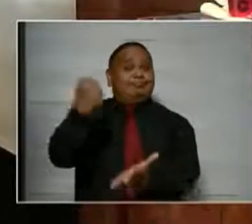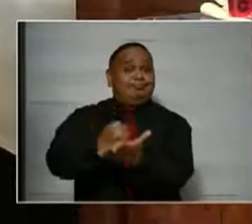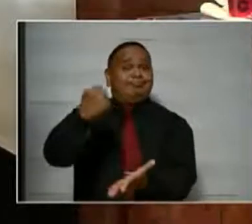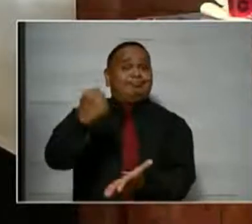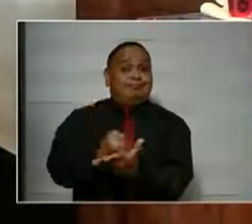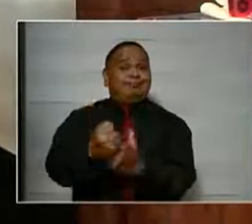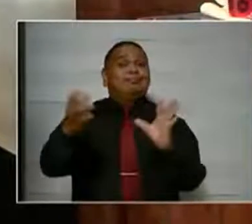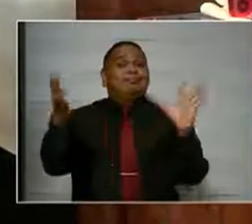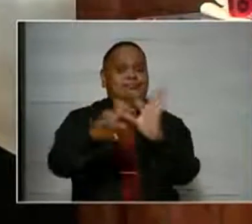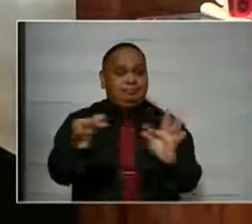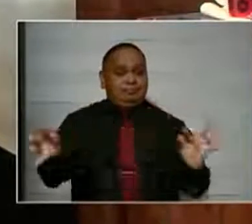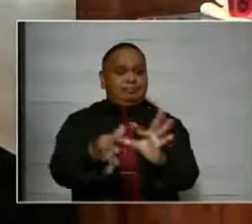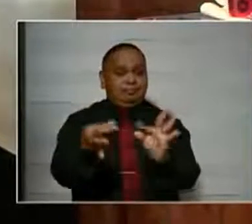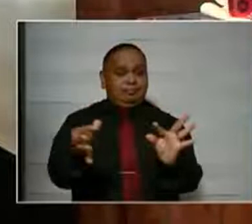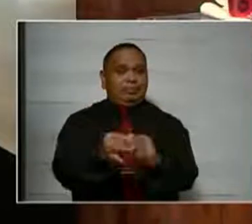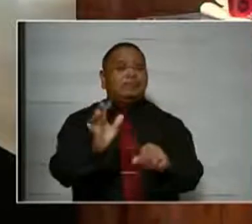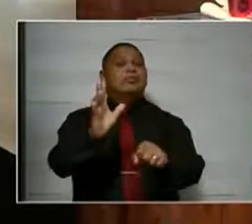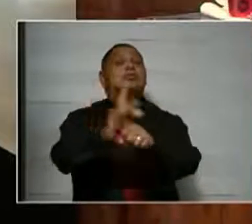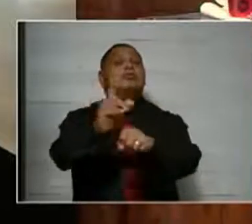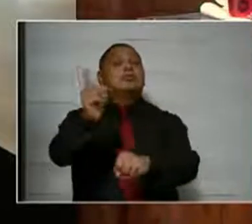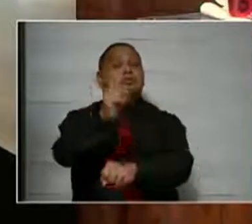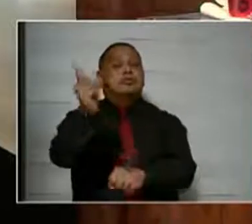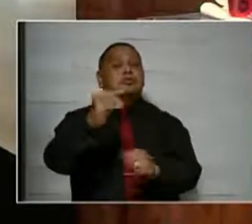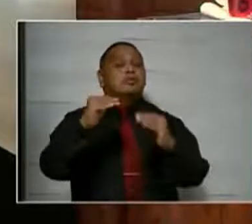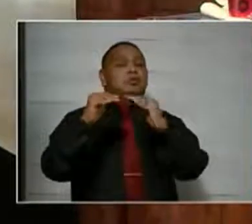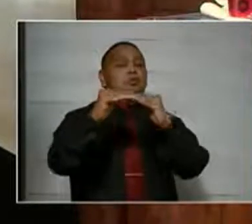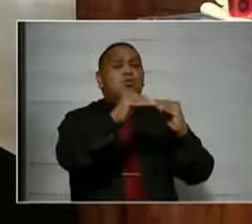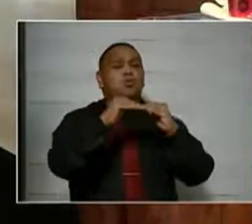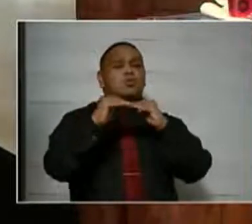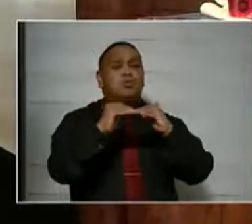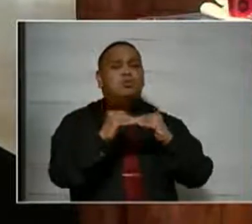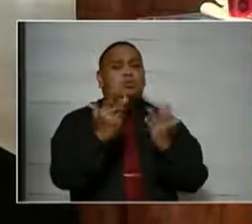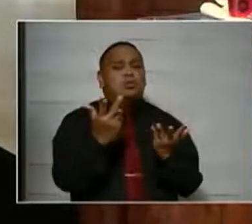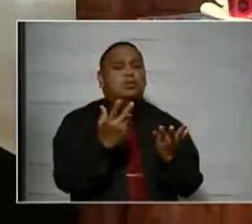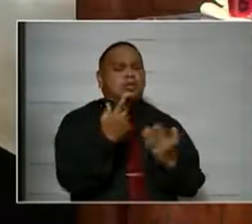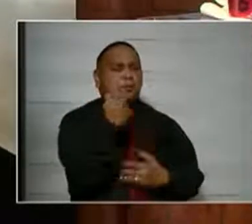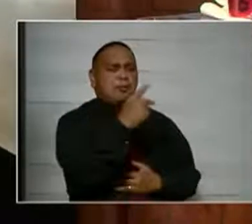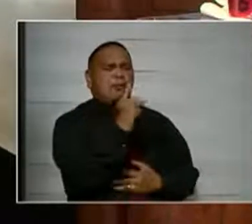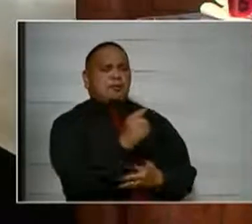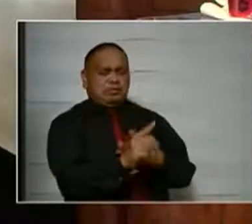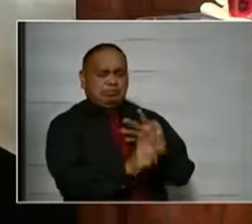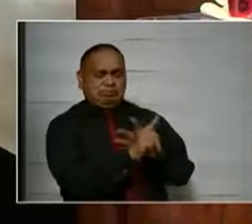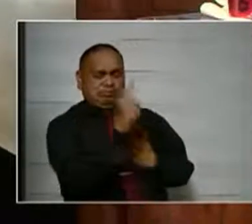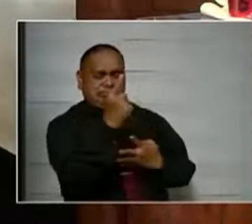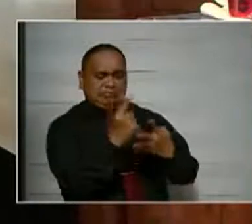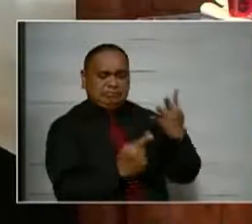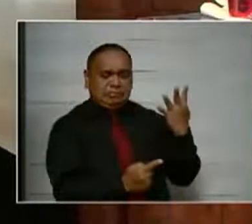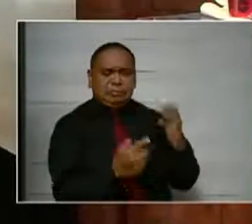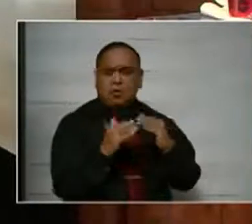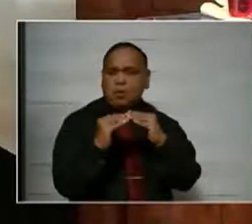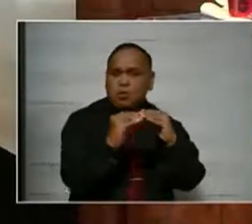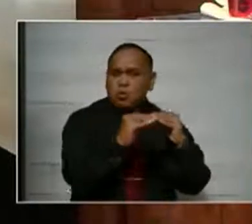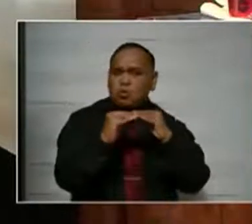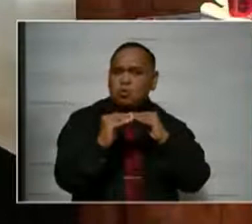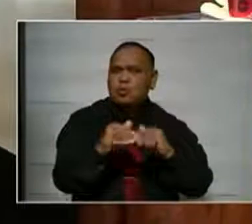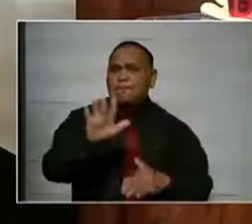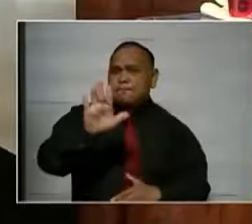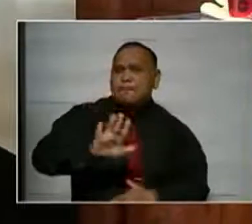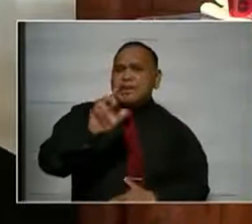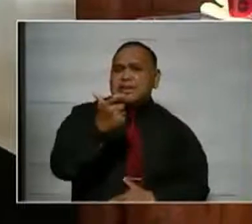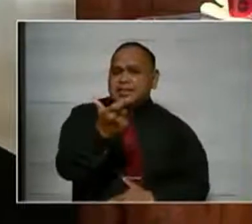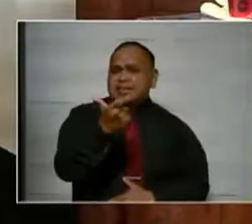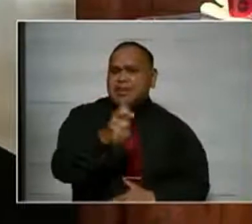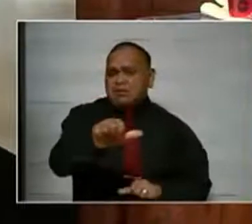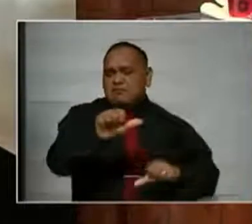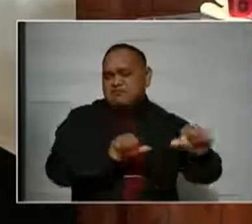explicarnos Por qué trafica con la justicia es un tráfico de influencias mejor que usa a la justicia como moneda de cambio